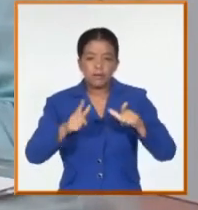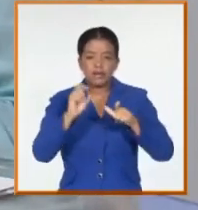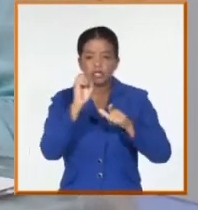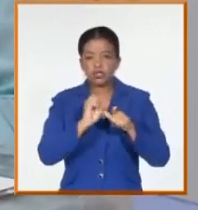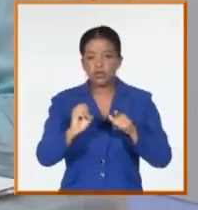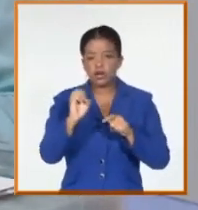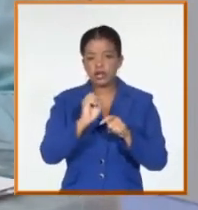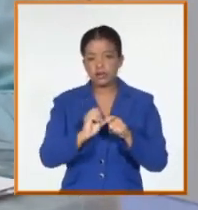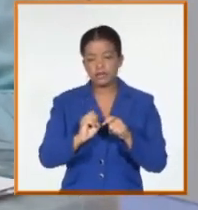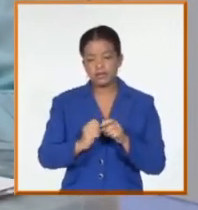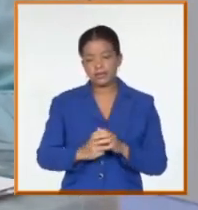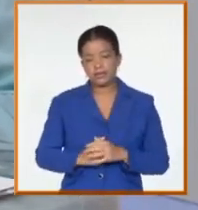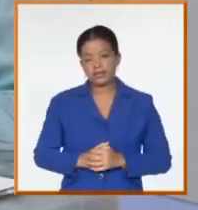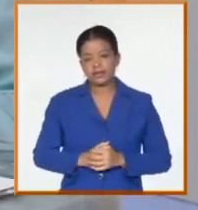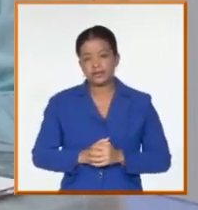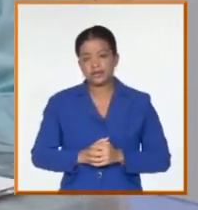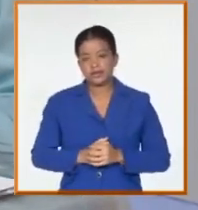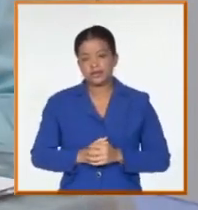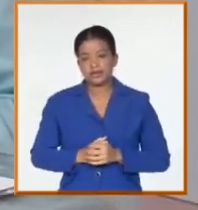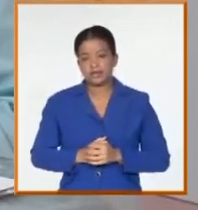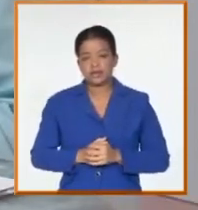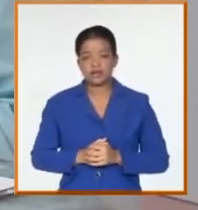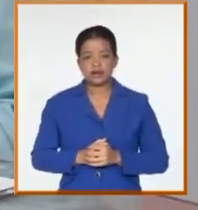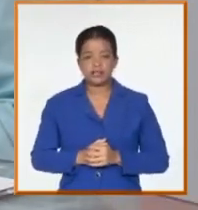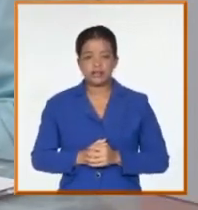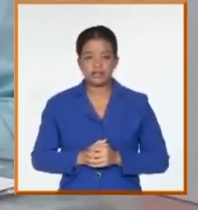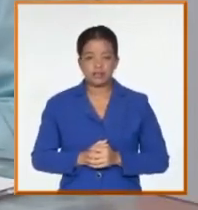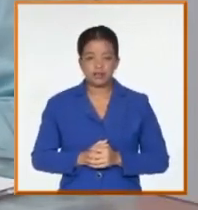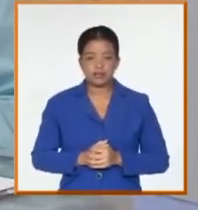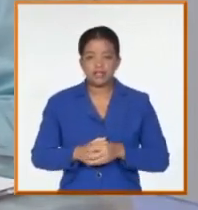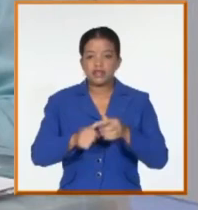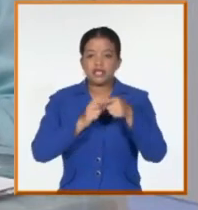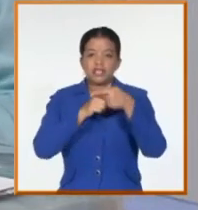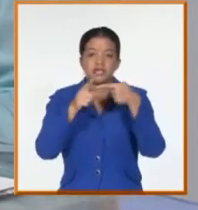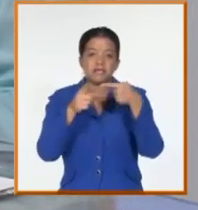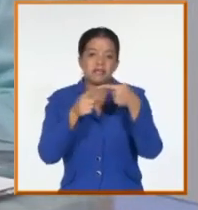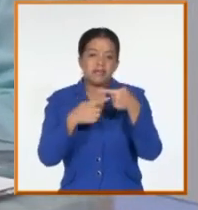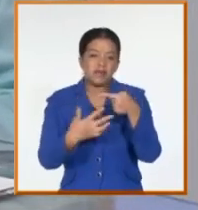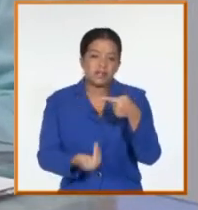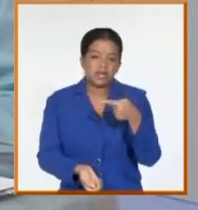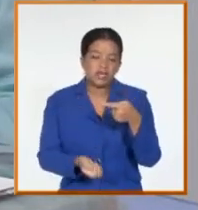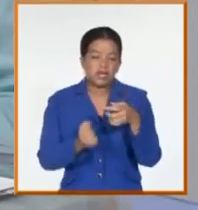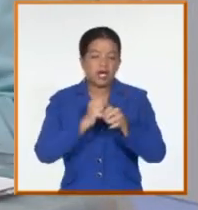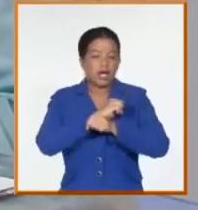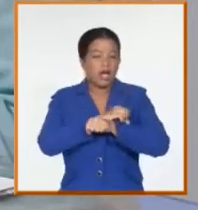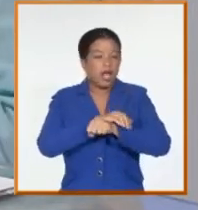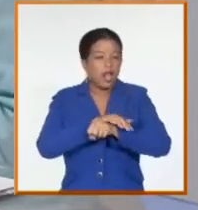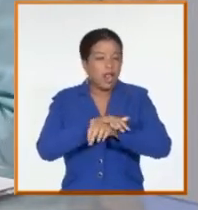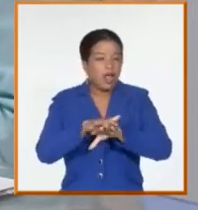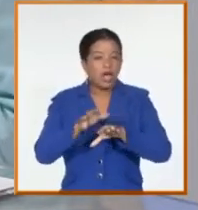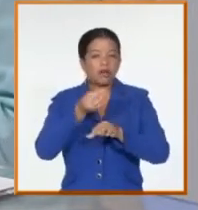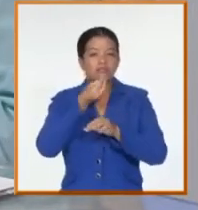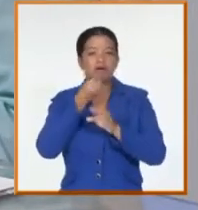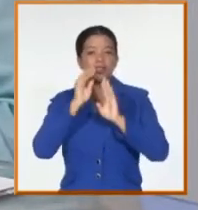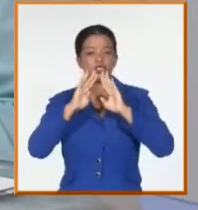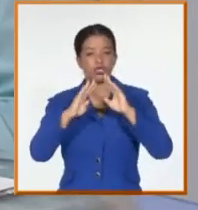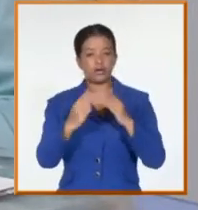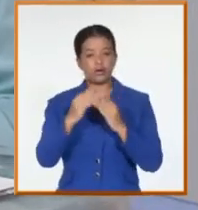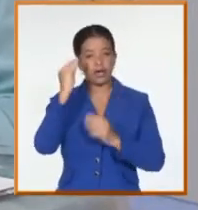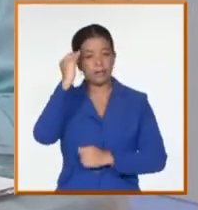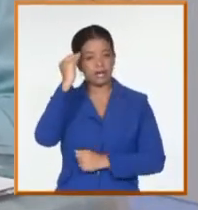implementación de la bancarización primero que todo nos da seguridad transparencia en las